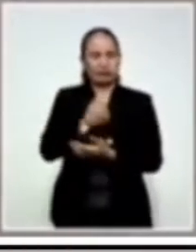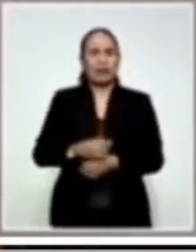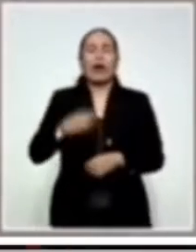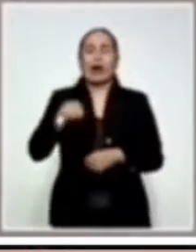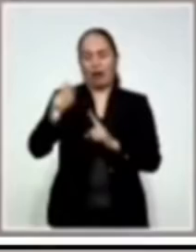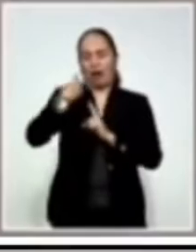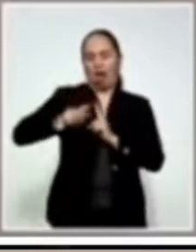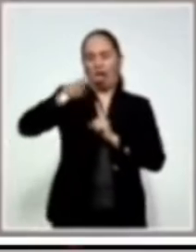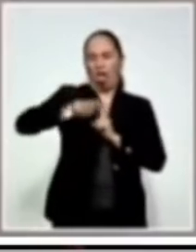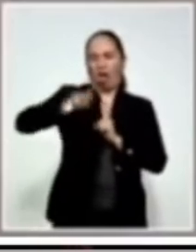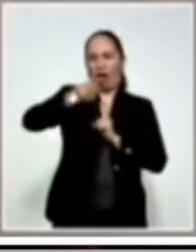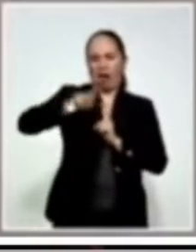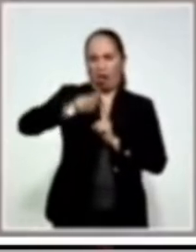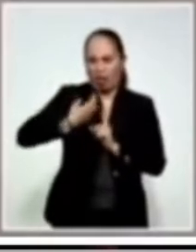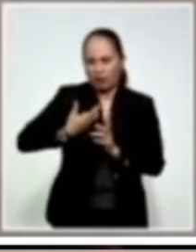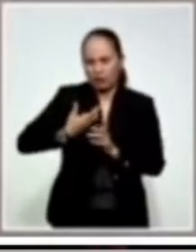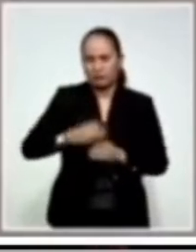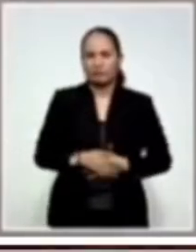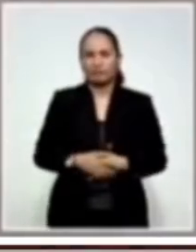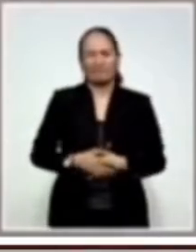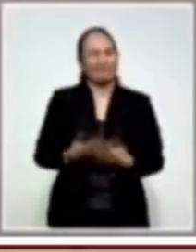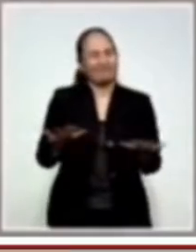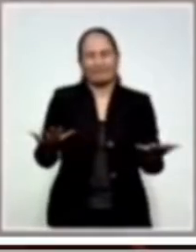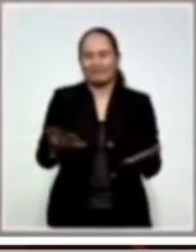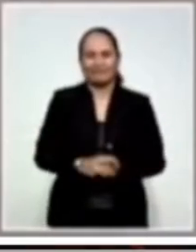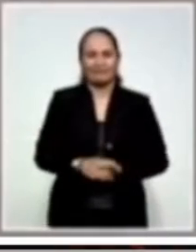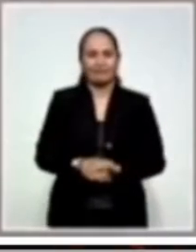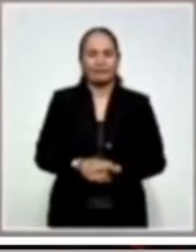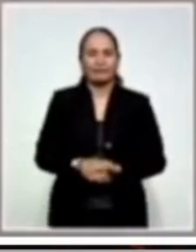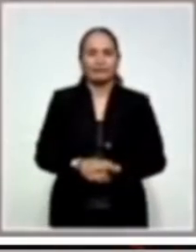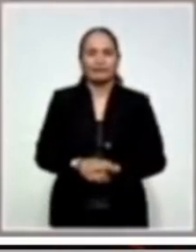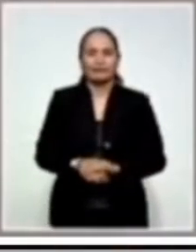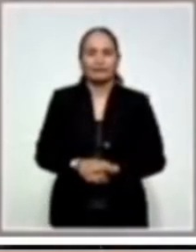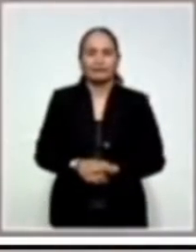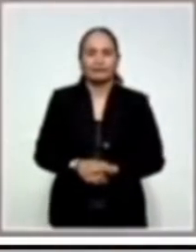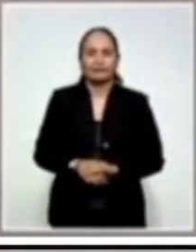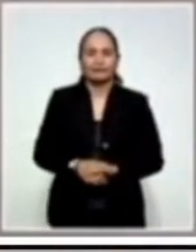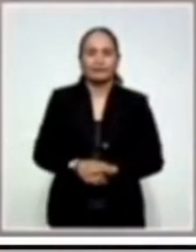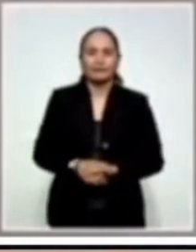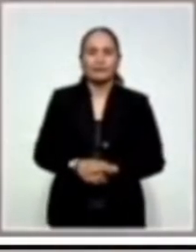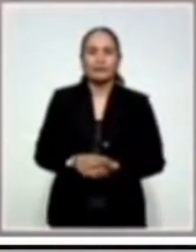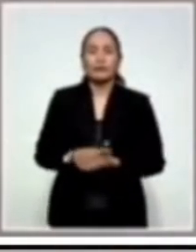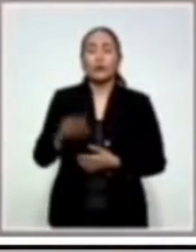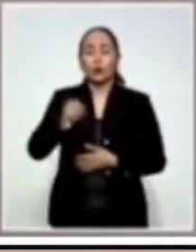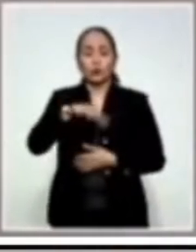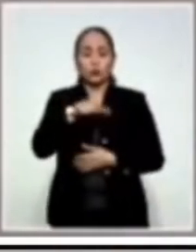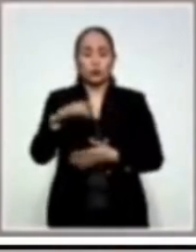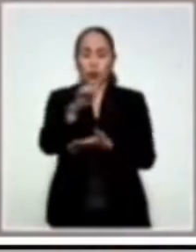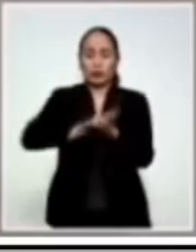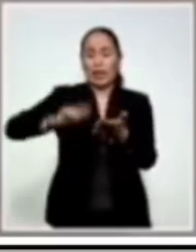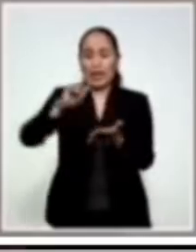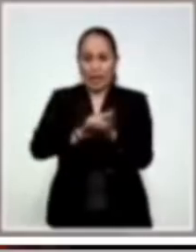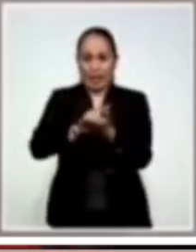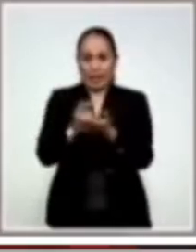los adjetivos. Y es tan absurdo esto que está sucediendo que la propia semana que votamos la ley de energía